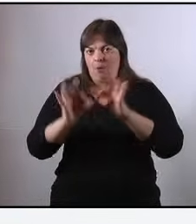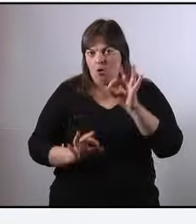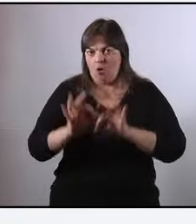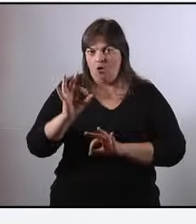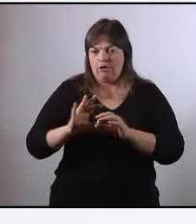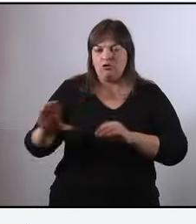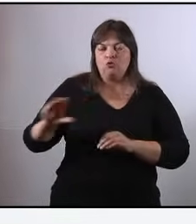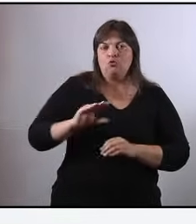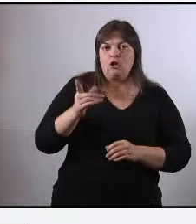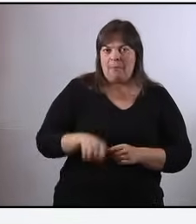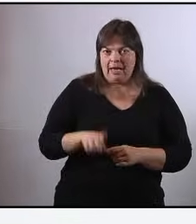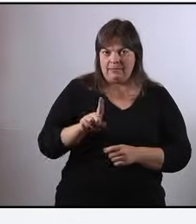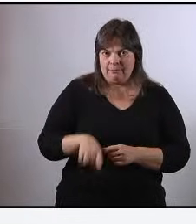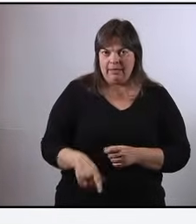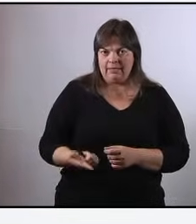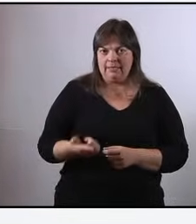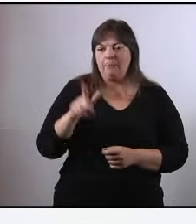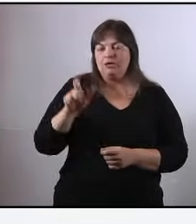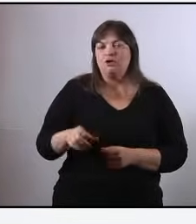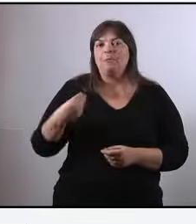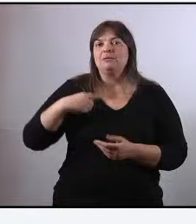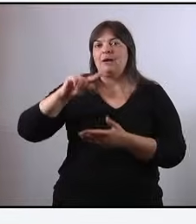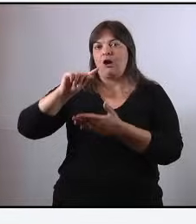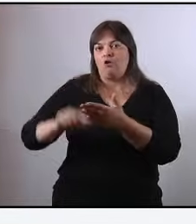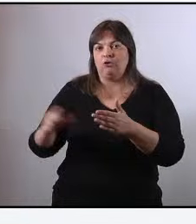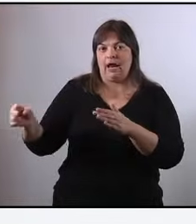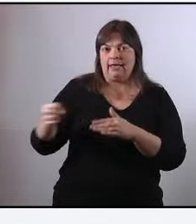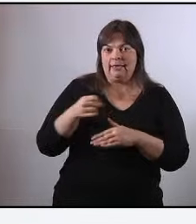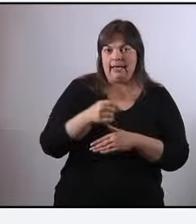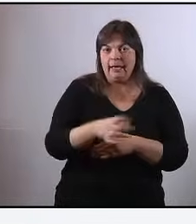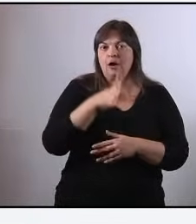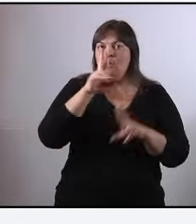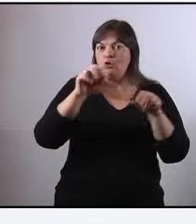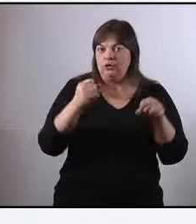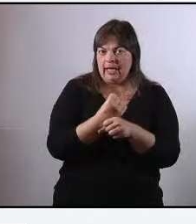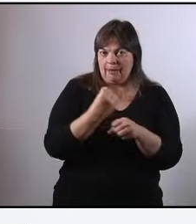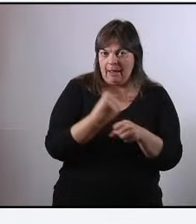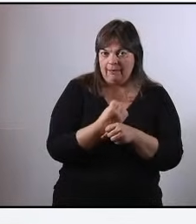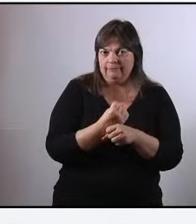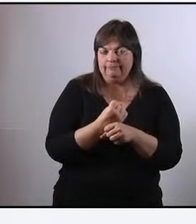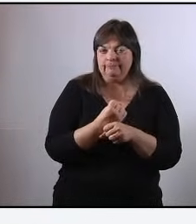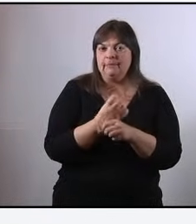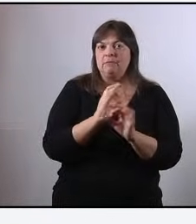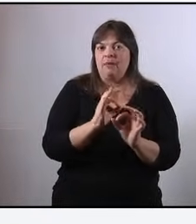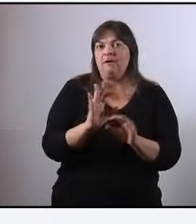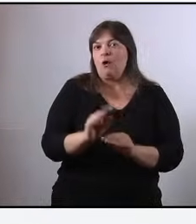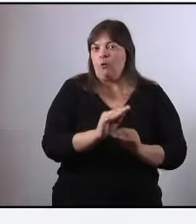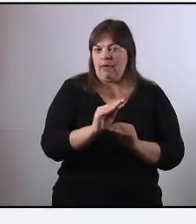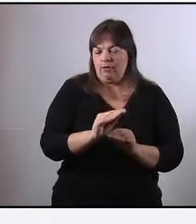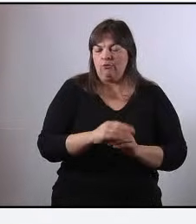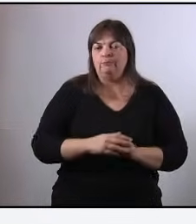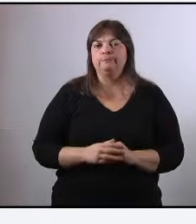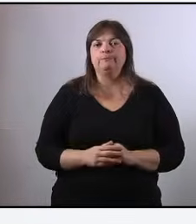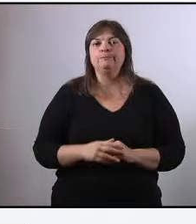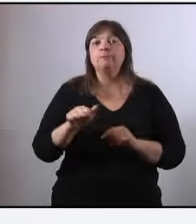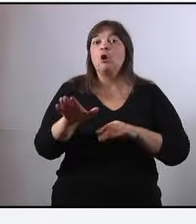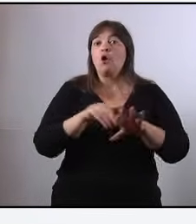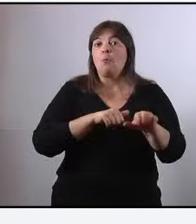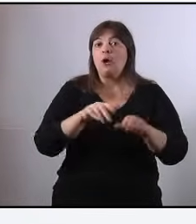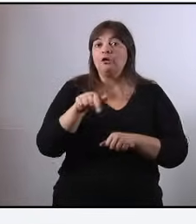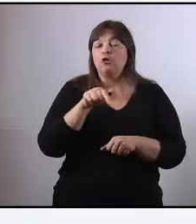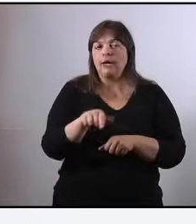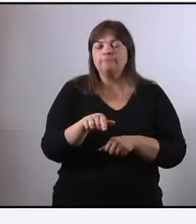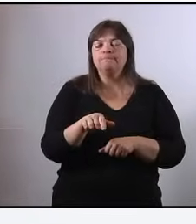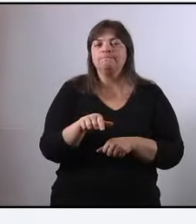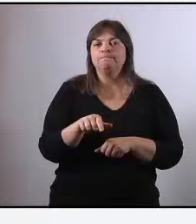sueldo mensual de la persona contratada para estas labores, para este trabajo de cuidado. En esta convocatoria